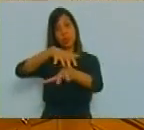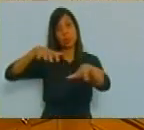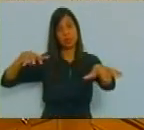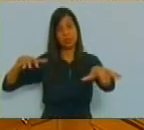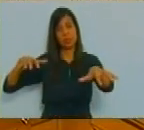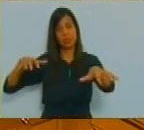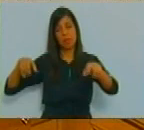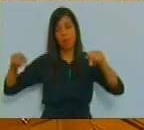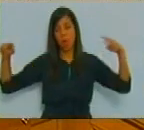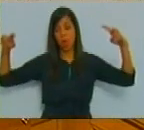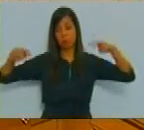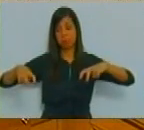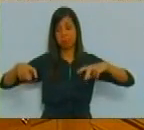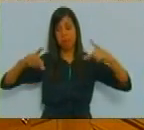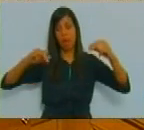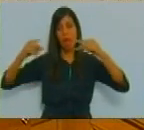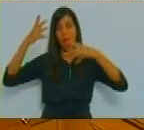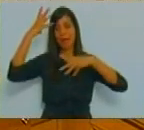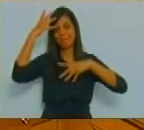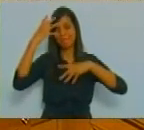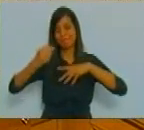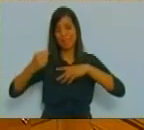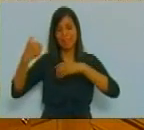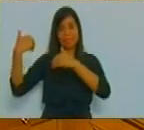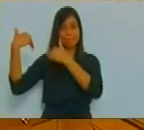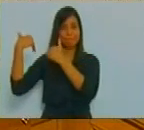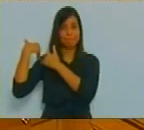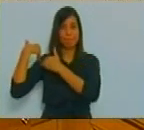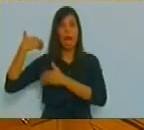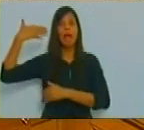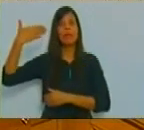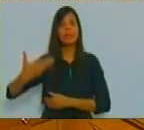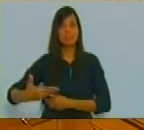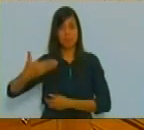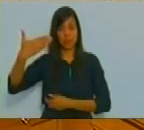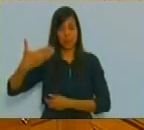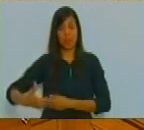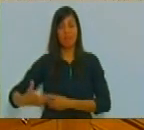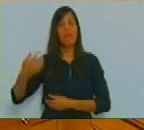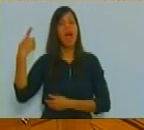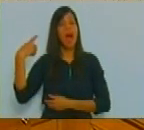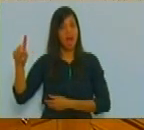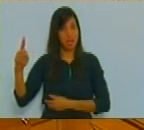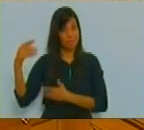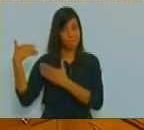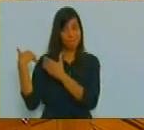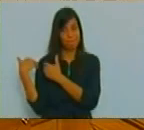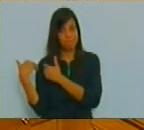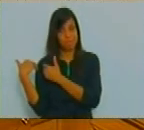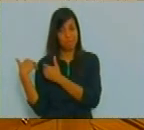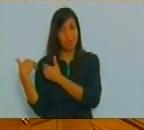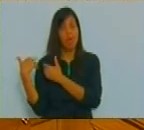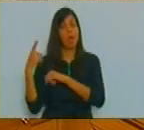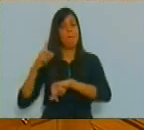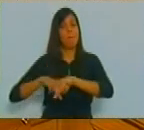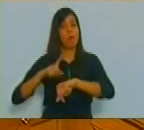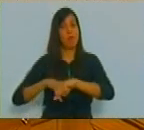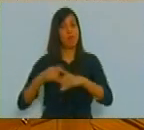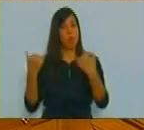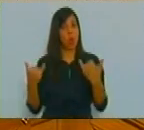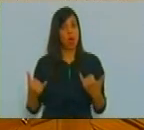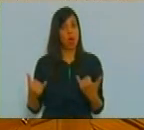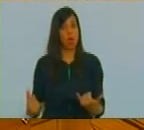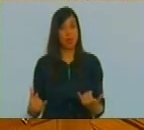entendiendo el papel fundamental que tiene en esta hora de la